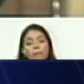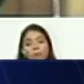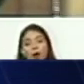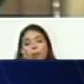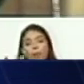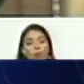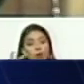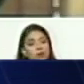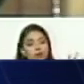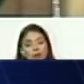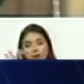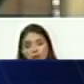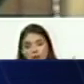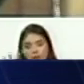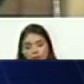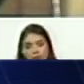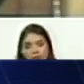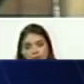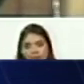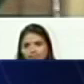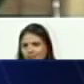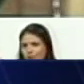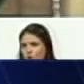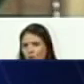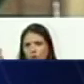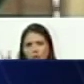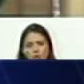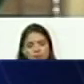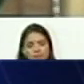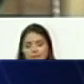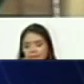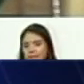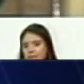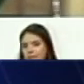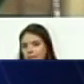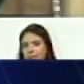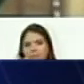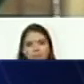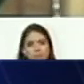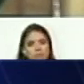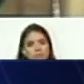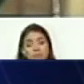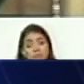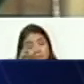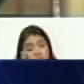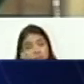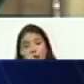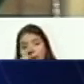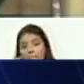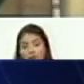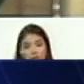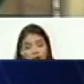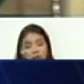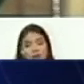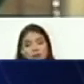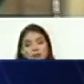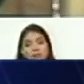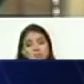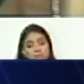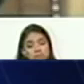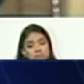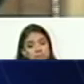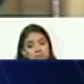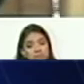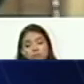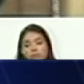Política Exterior. Ambas declaraciones constituyen pretendidas amenazas que atentan contra